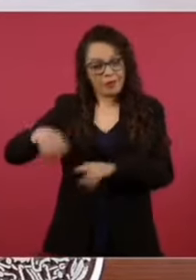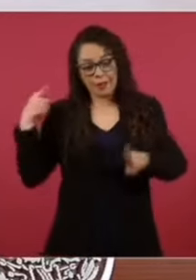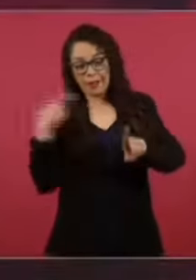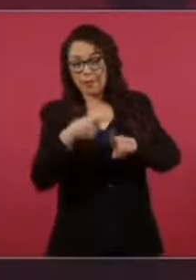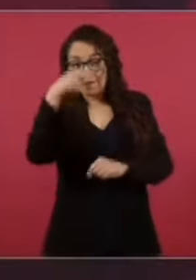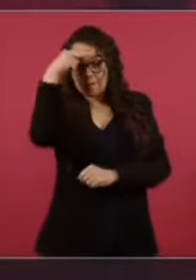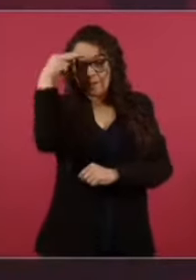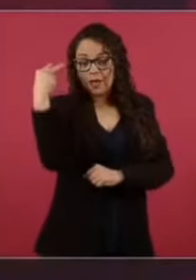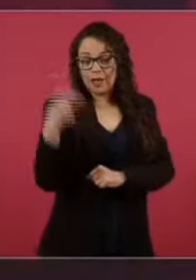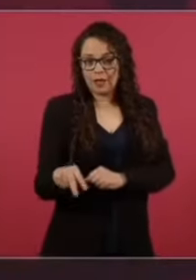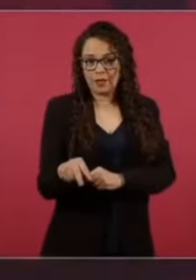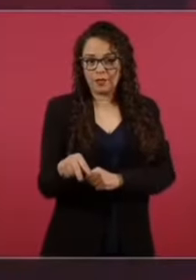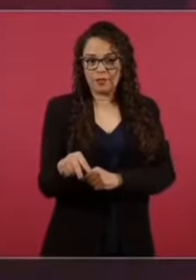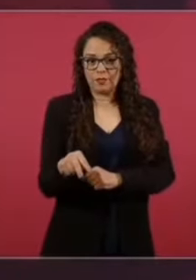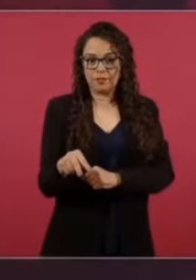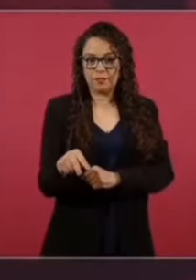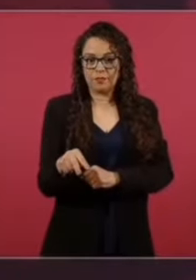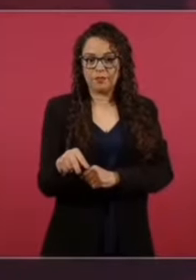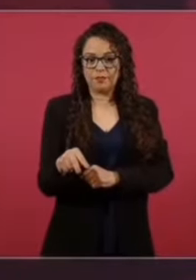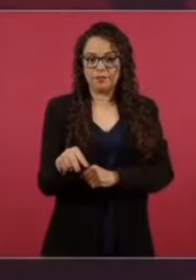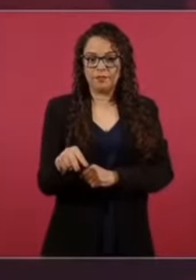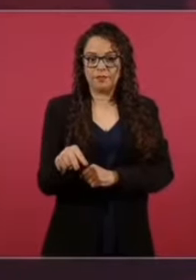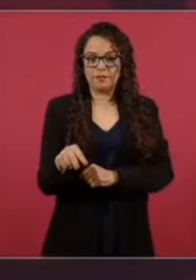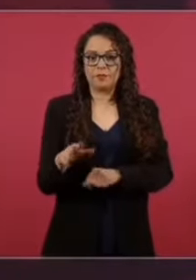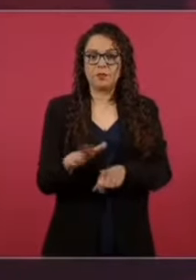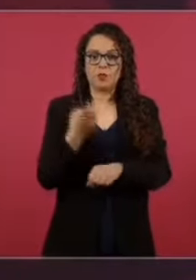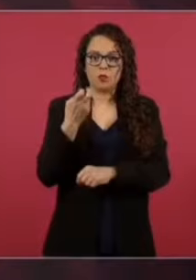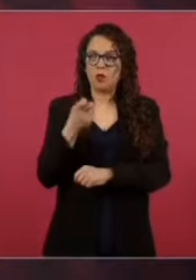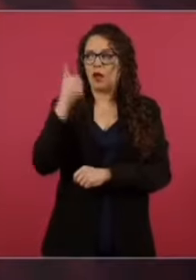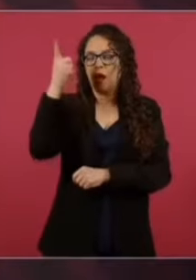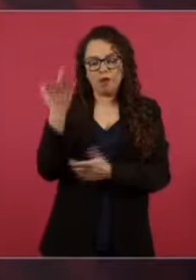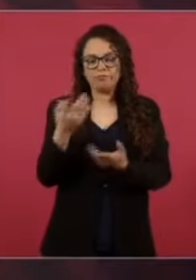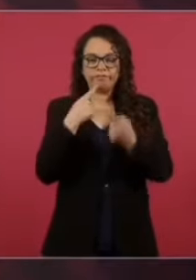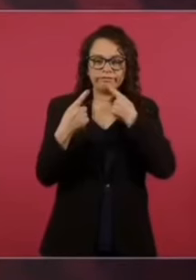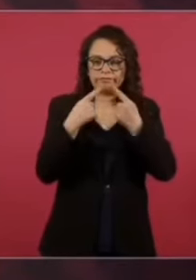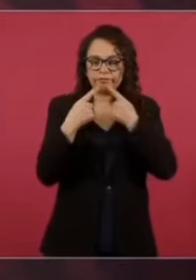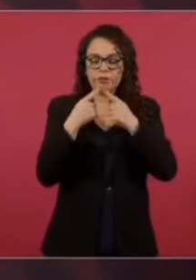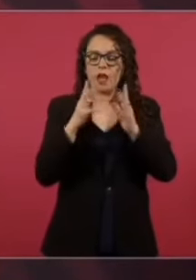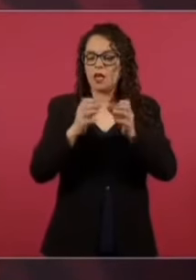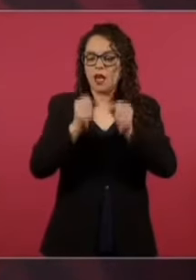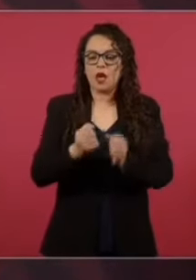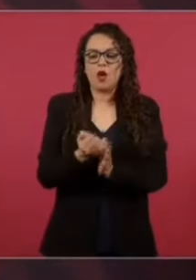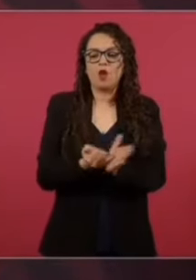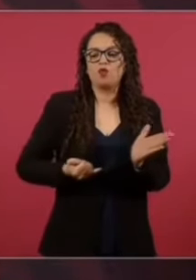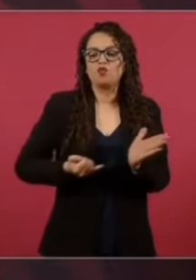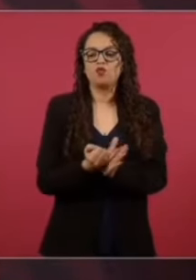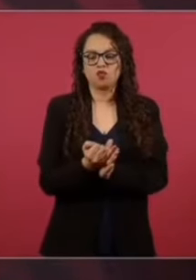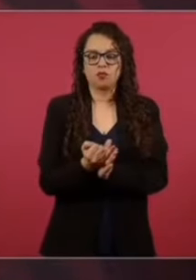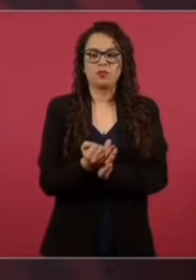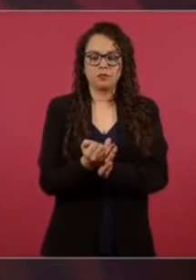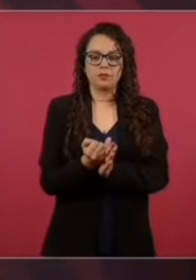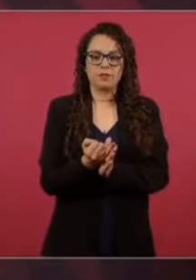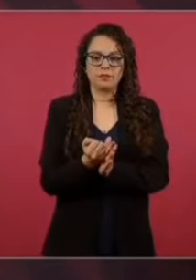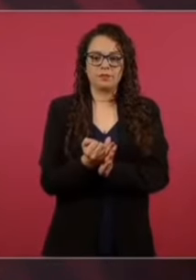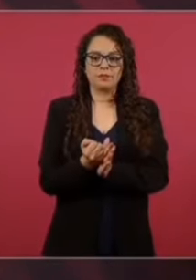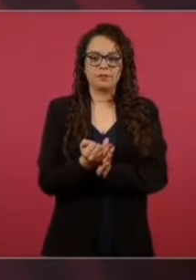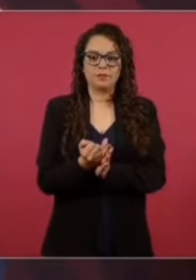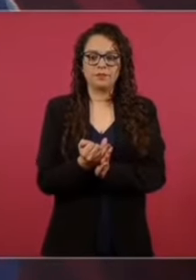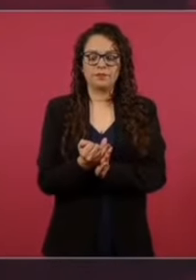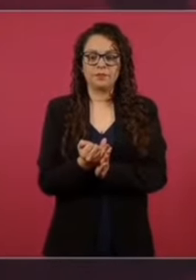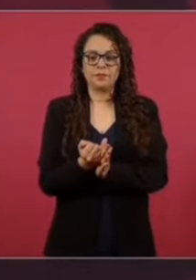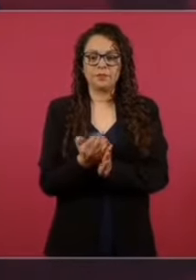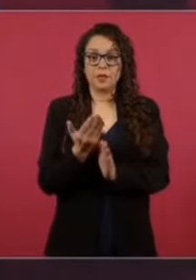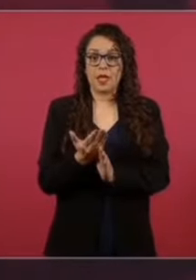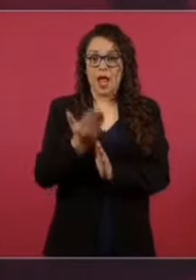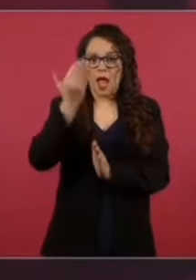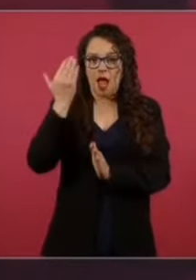Entonces, es parte de la decisión que han tomado en Estados Unidos cuando nos hicieron la